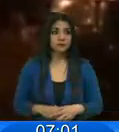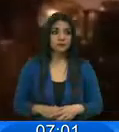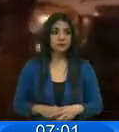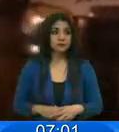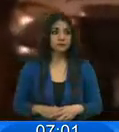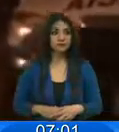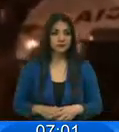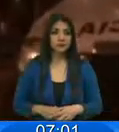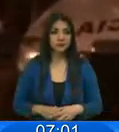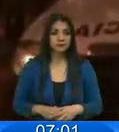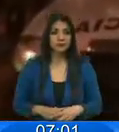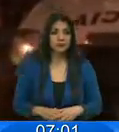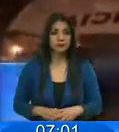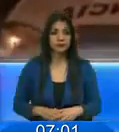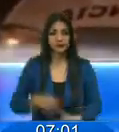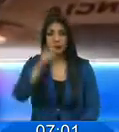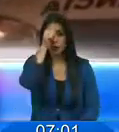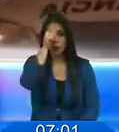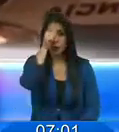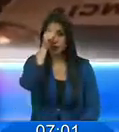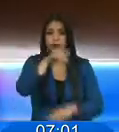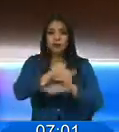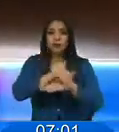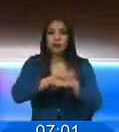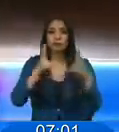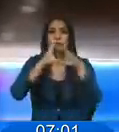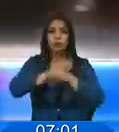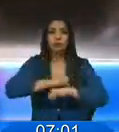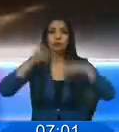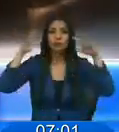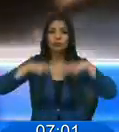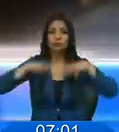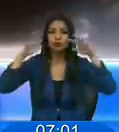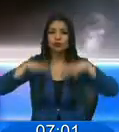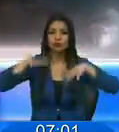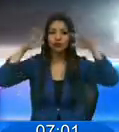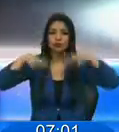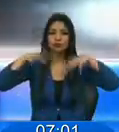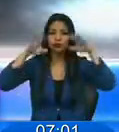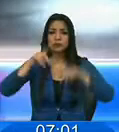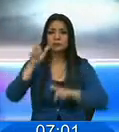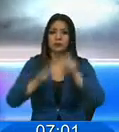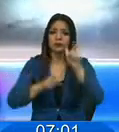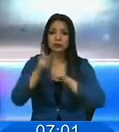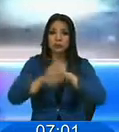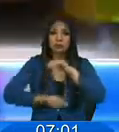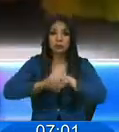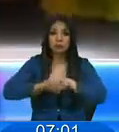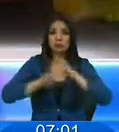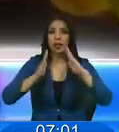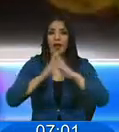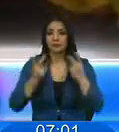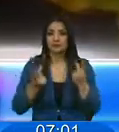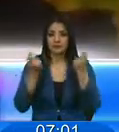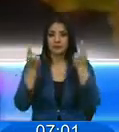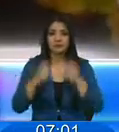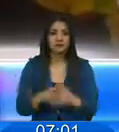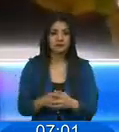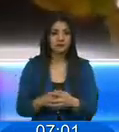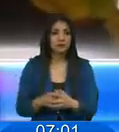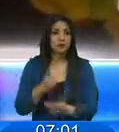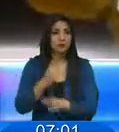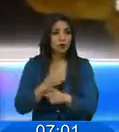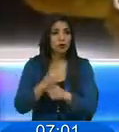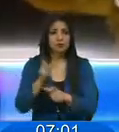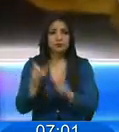registrada durante la tarde y noche del domingo sobre Guayaquil obligó a muchos a regresar temprano a sus domicilios. Por ese motivo fueron pocos